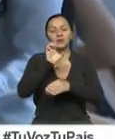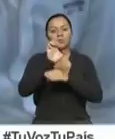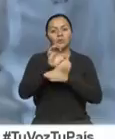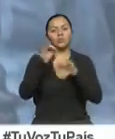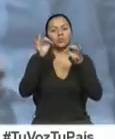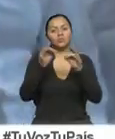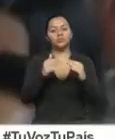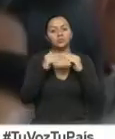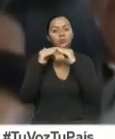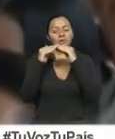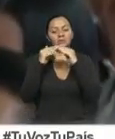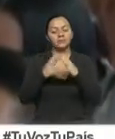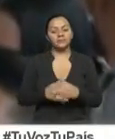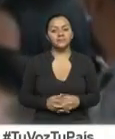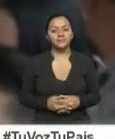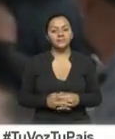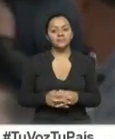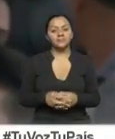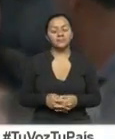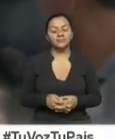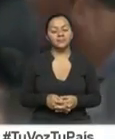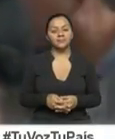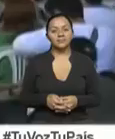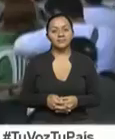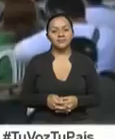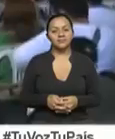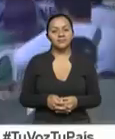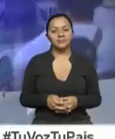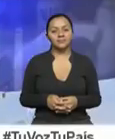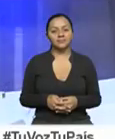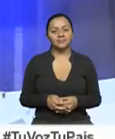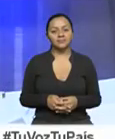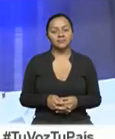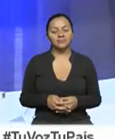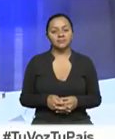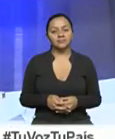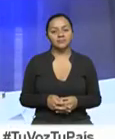y equitativo. Cristina Pavón, Noticiero Ciudadano.